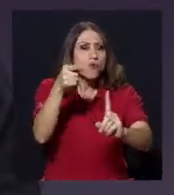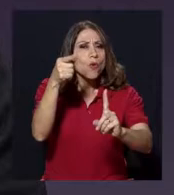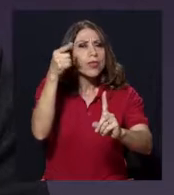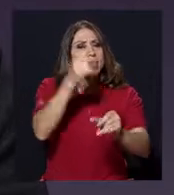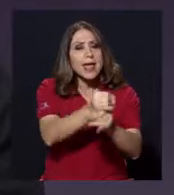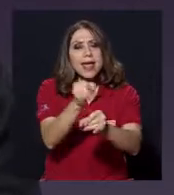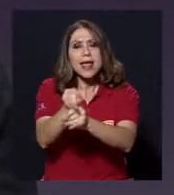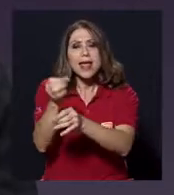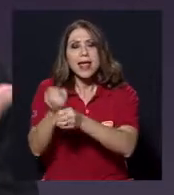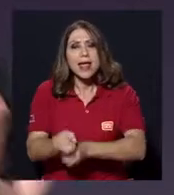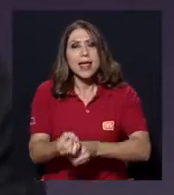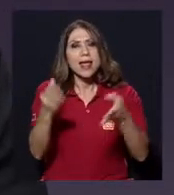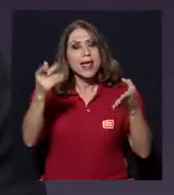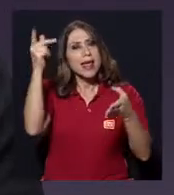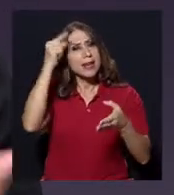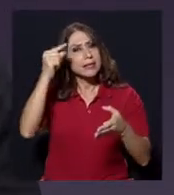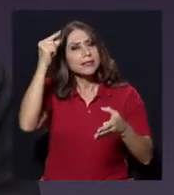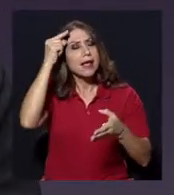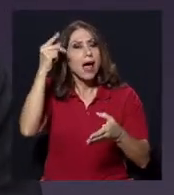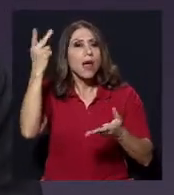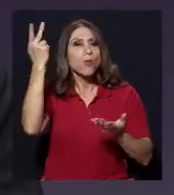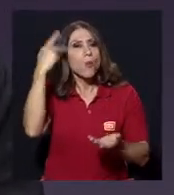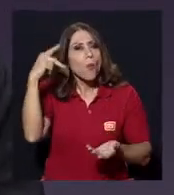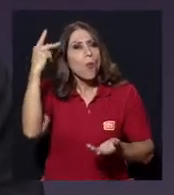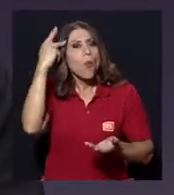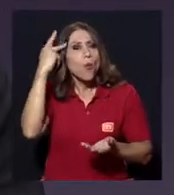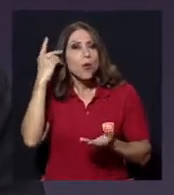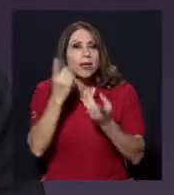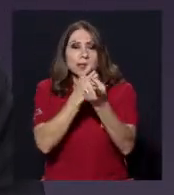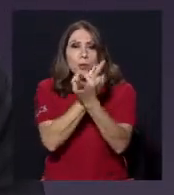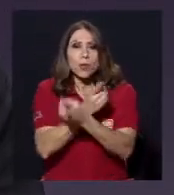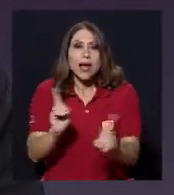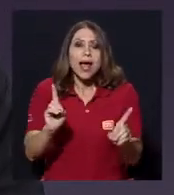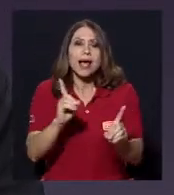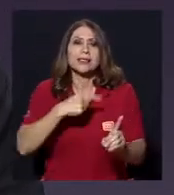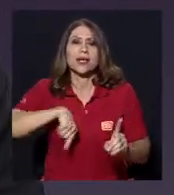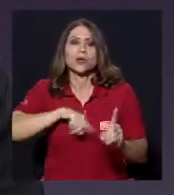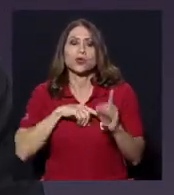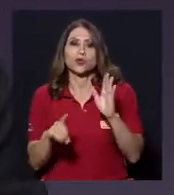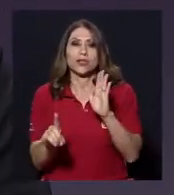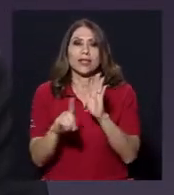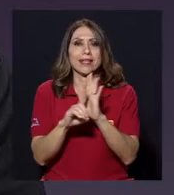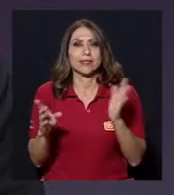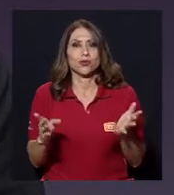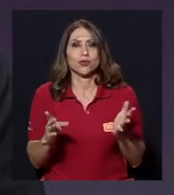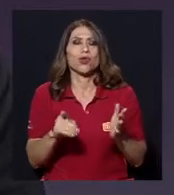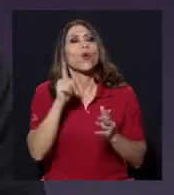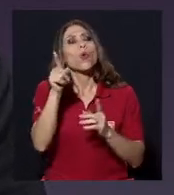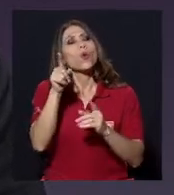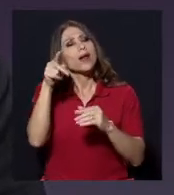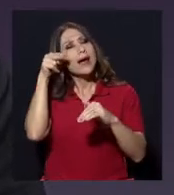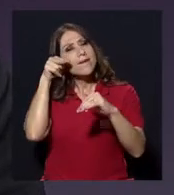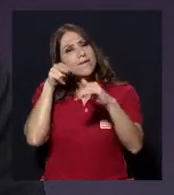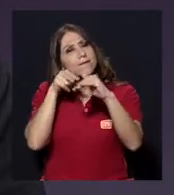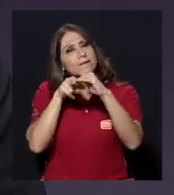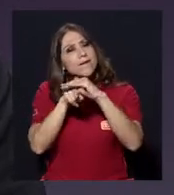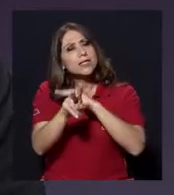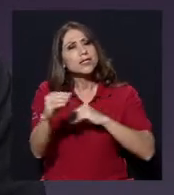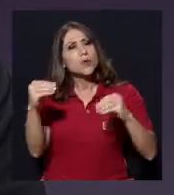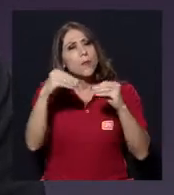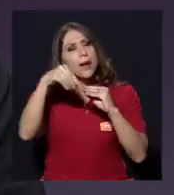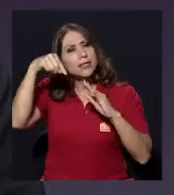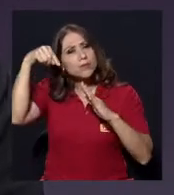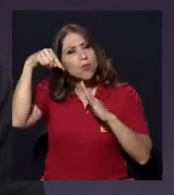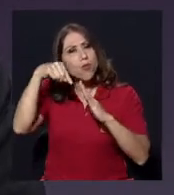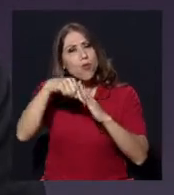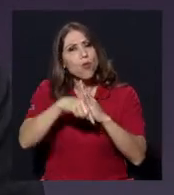lo que es la democracia, de lo que son nuestros derechos. Es decir, una visión muchísimo más profunda que trasciende,